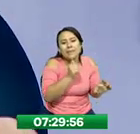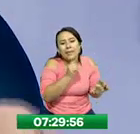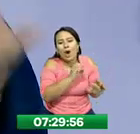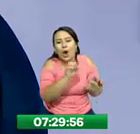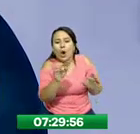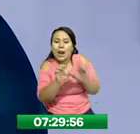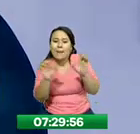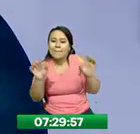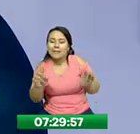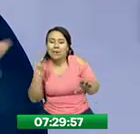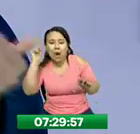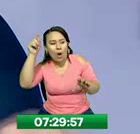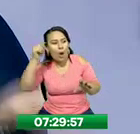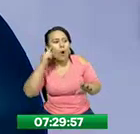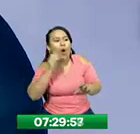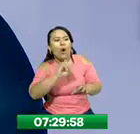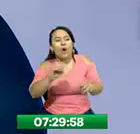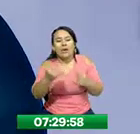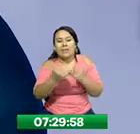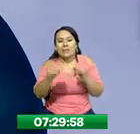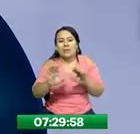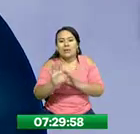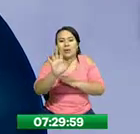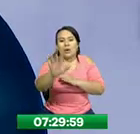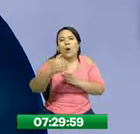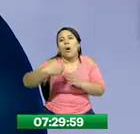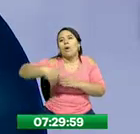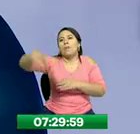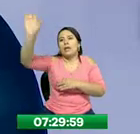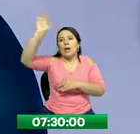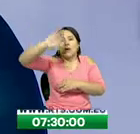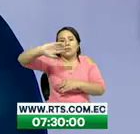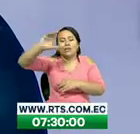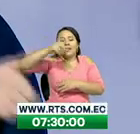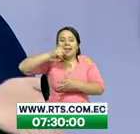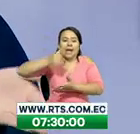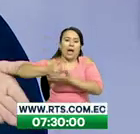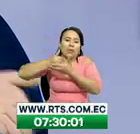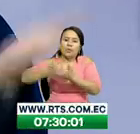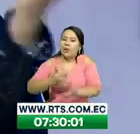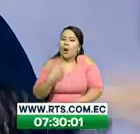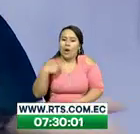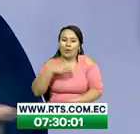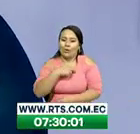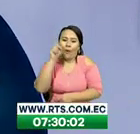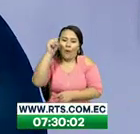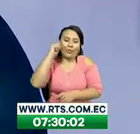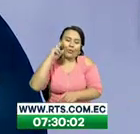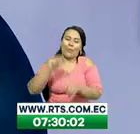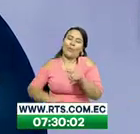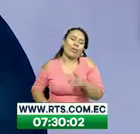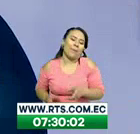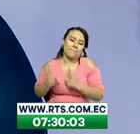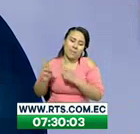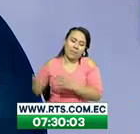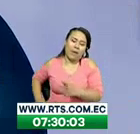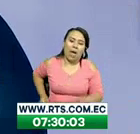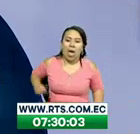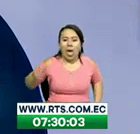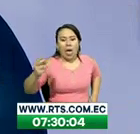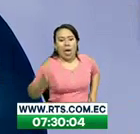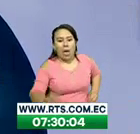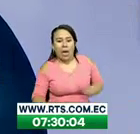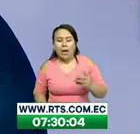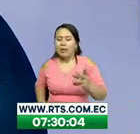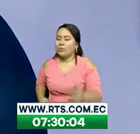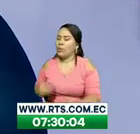hacen autónomamente o encuentran alianzas estratégicas para hacerlos en el tiempo. Porque si no, sería el mismo Estado el que tendría que poner la diferencia